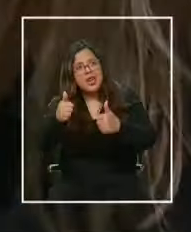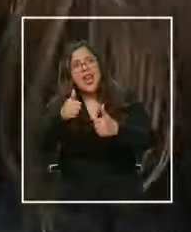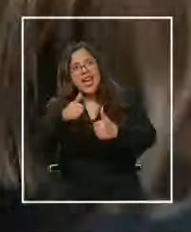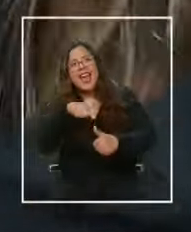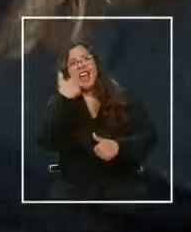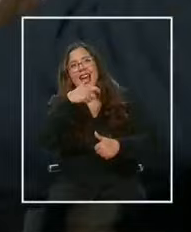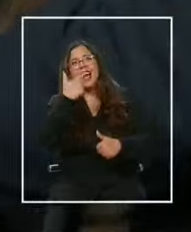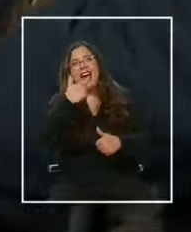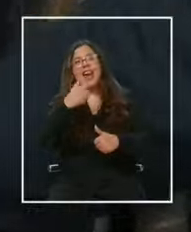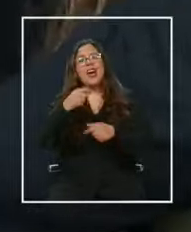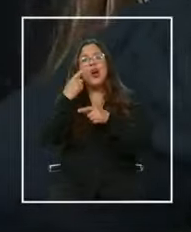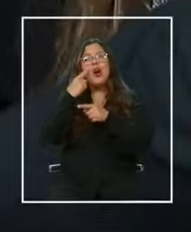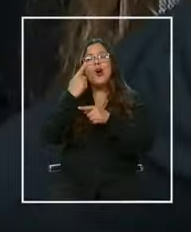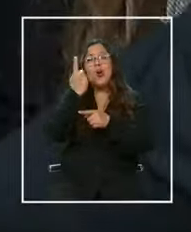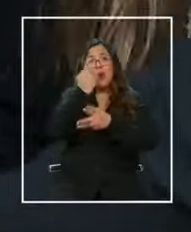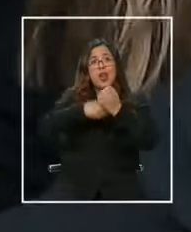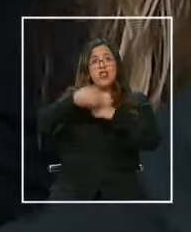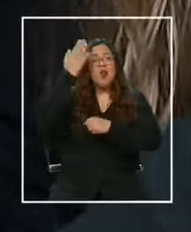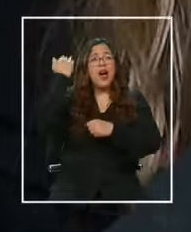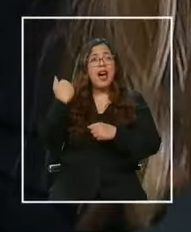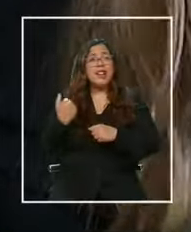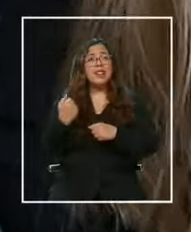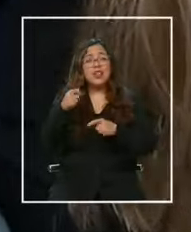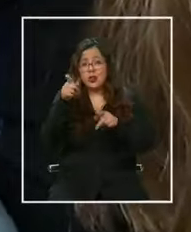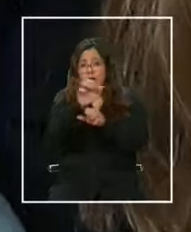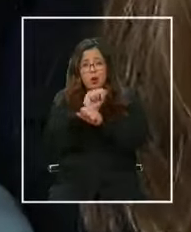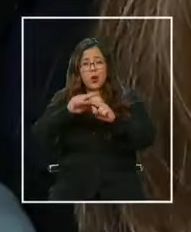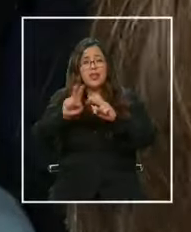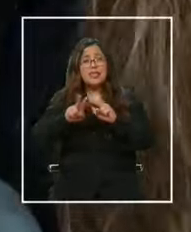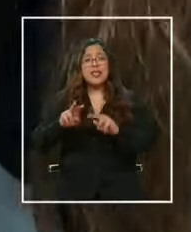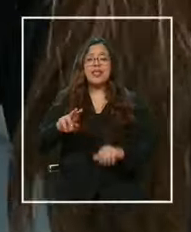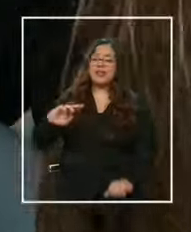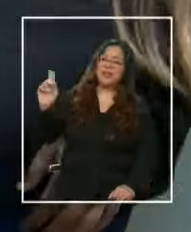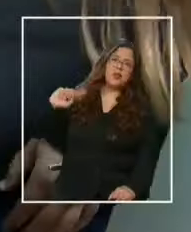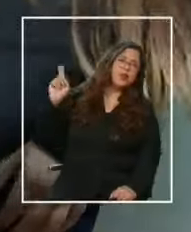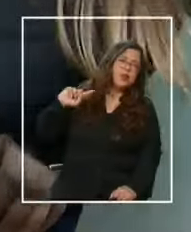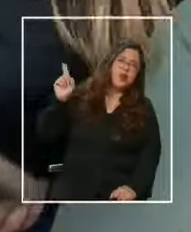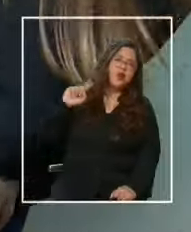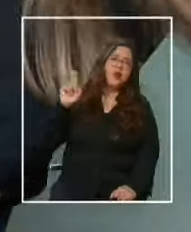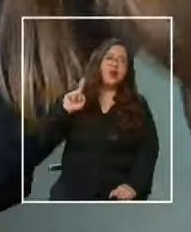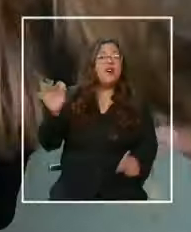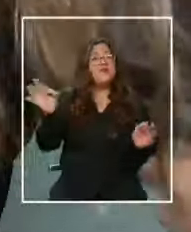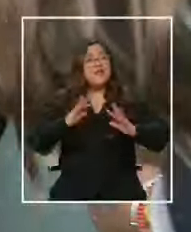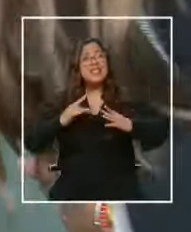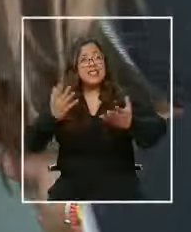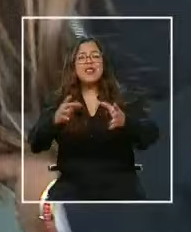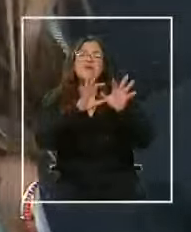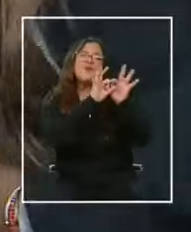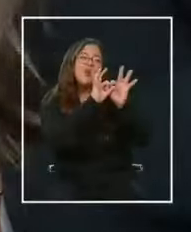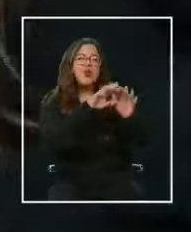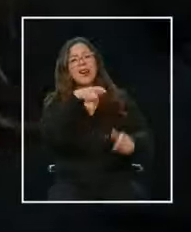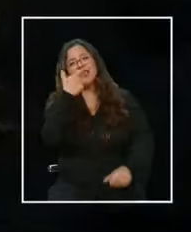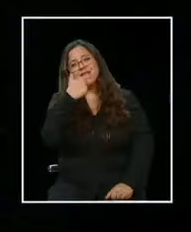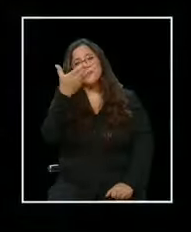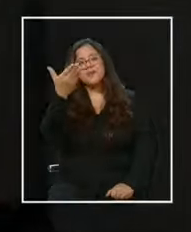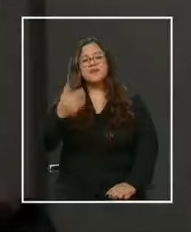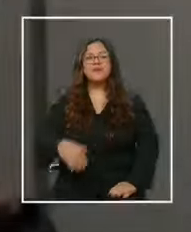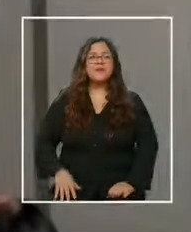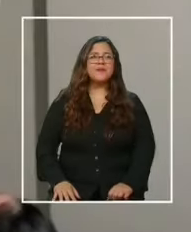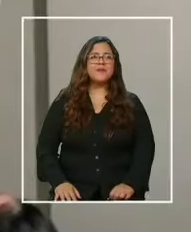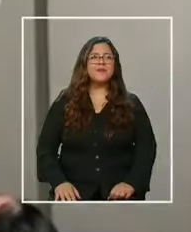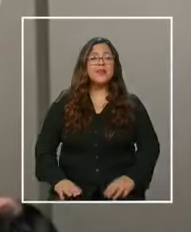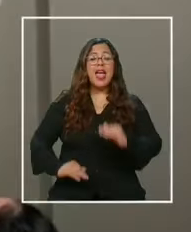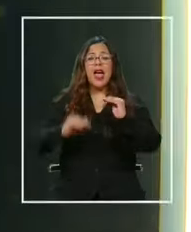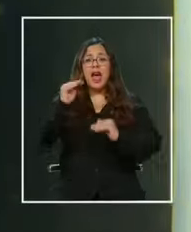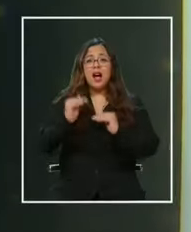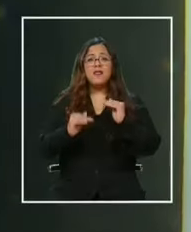Pero todo el año pasado, hace un año, no lo habría podido hacer. No. Felicito, pues. Muchas gracias. A